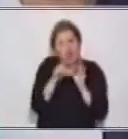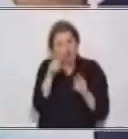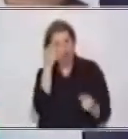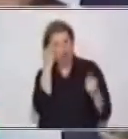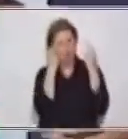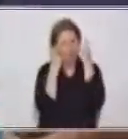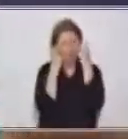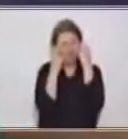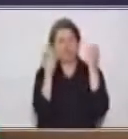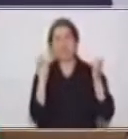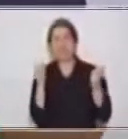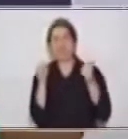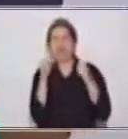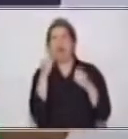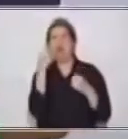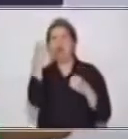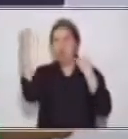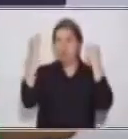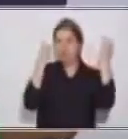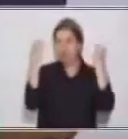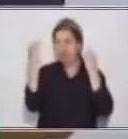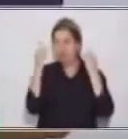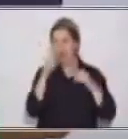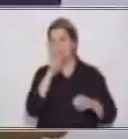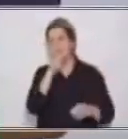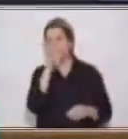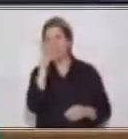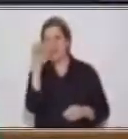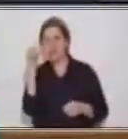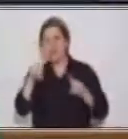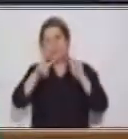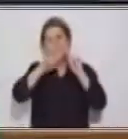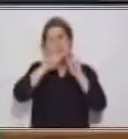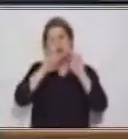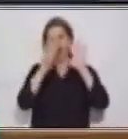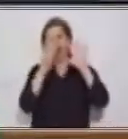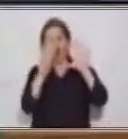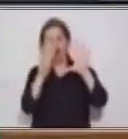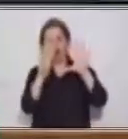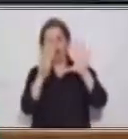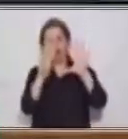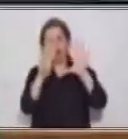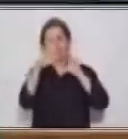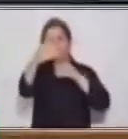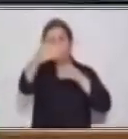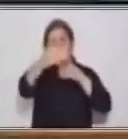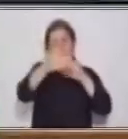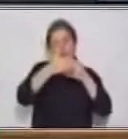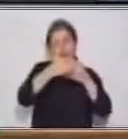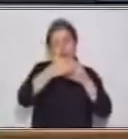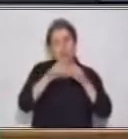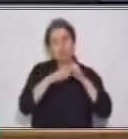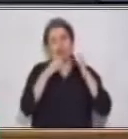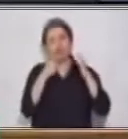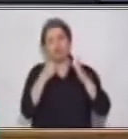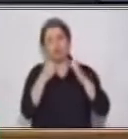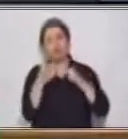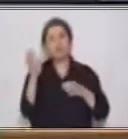Eso no se me había ocurrido. 20 por 8, porque se acerca y luego le restamos